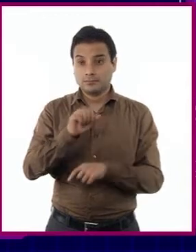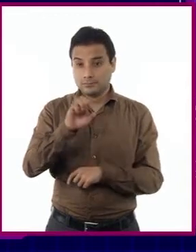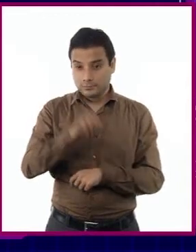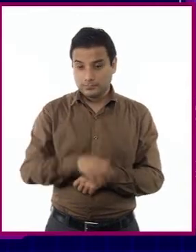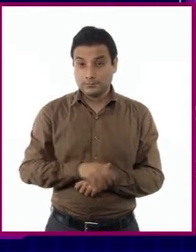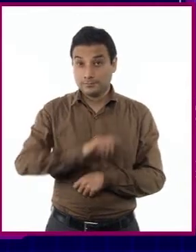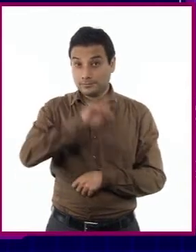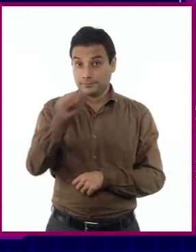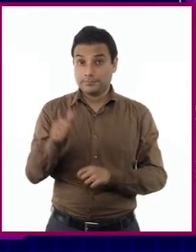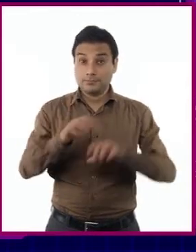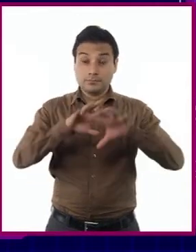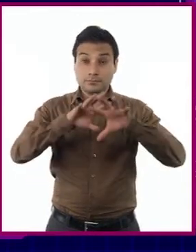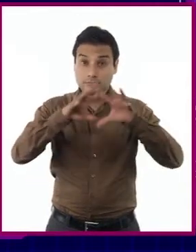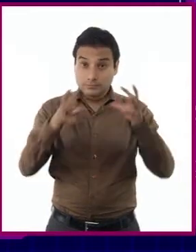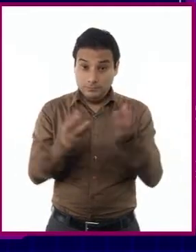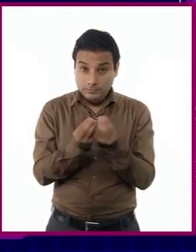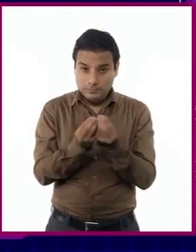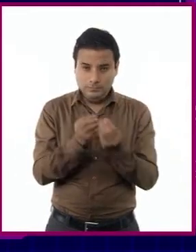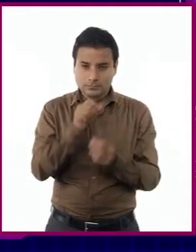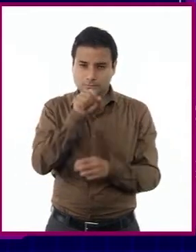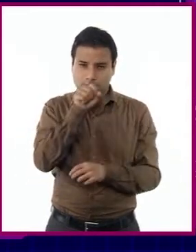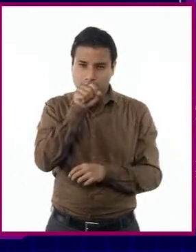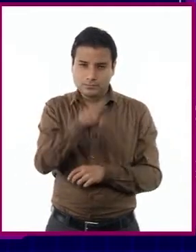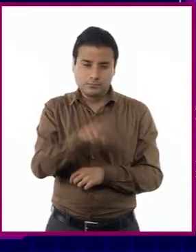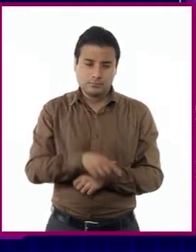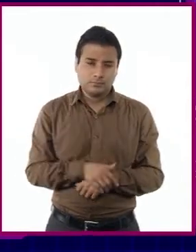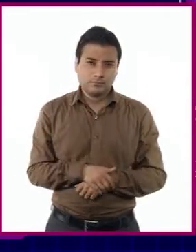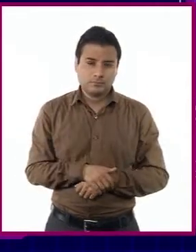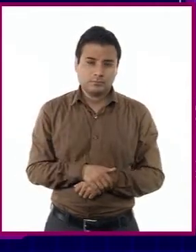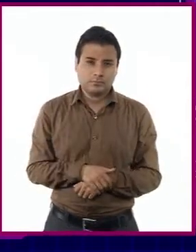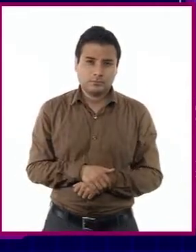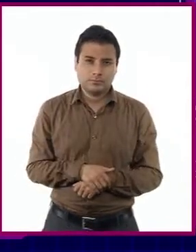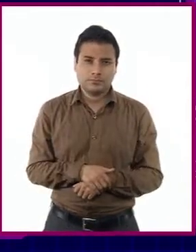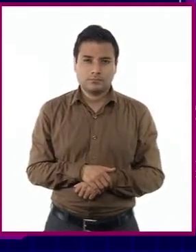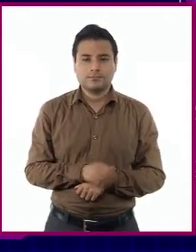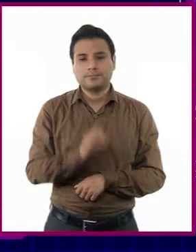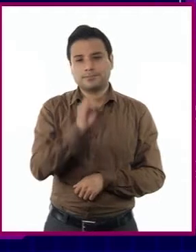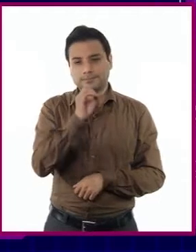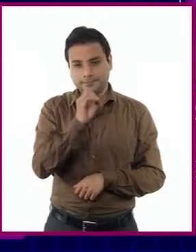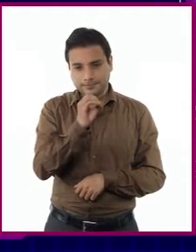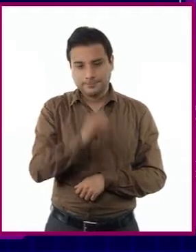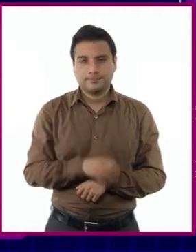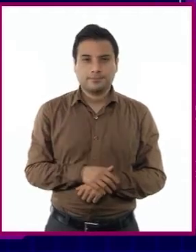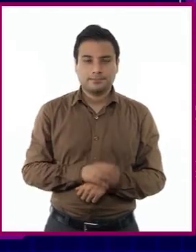luego sumar los productos que sumar primero